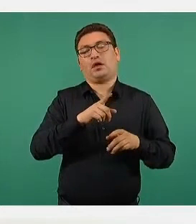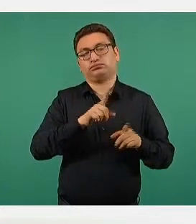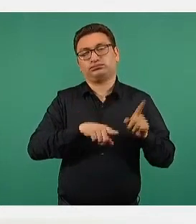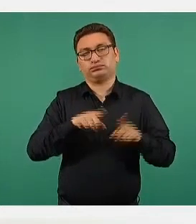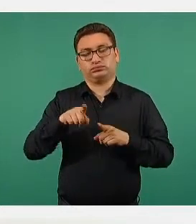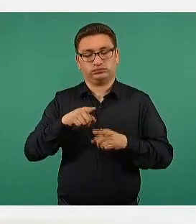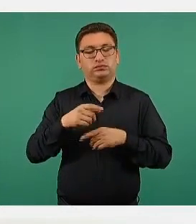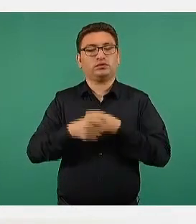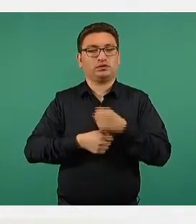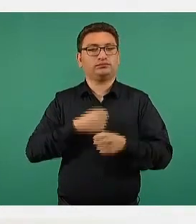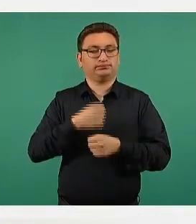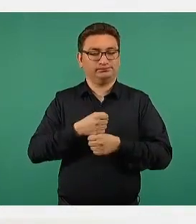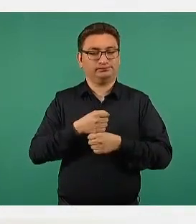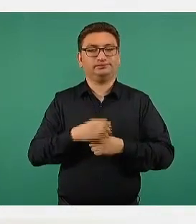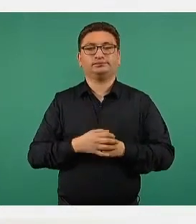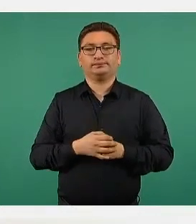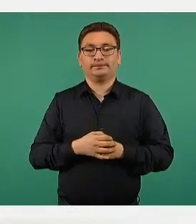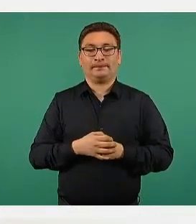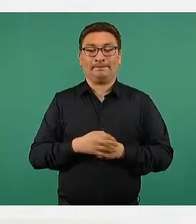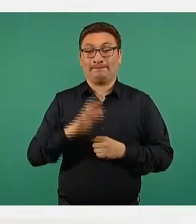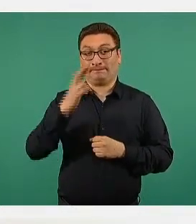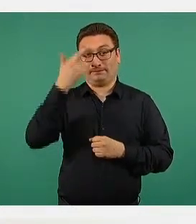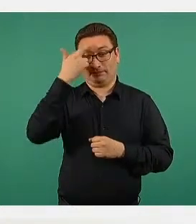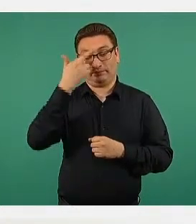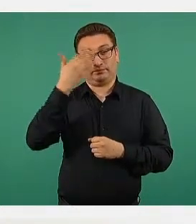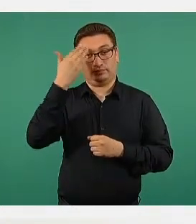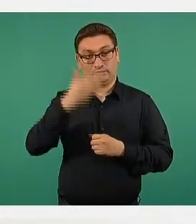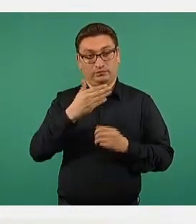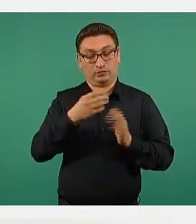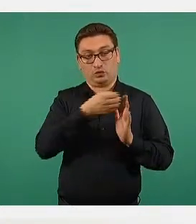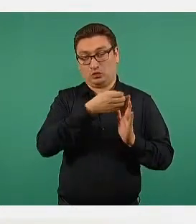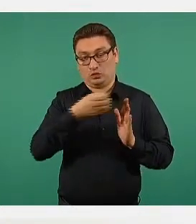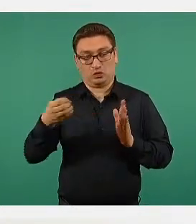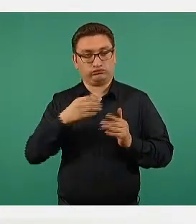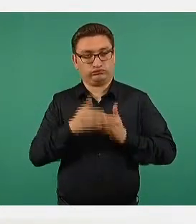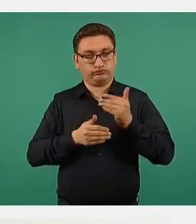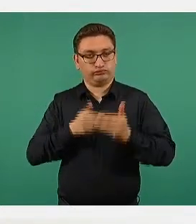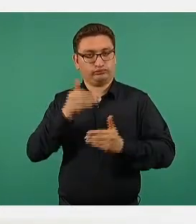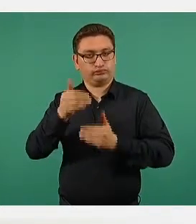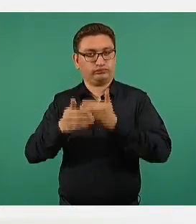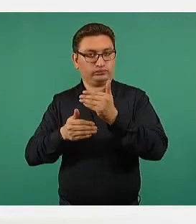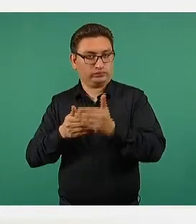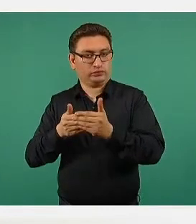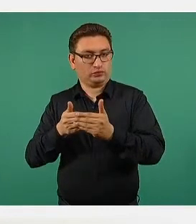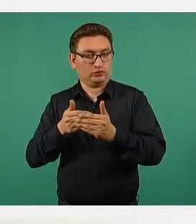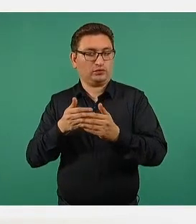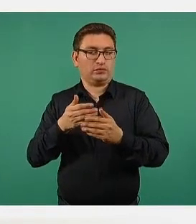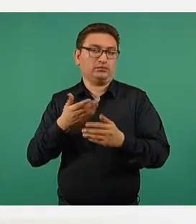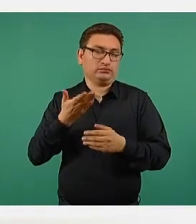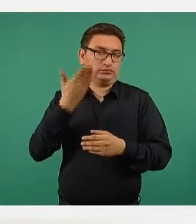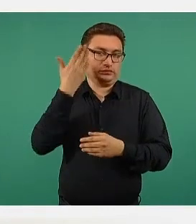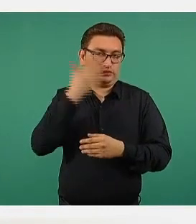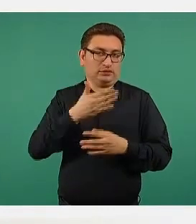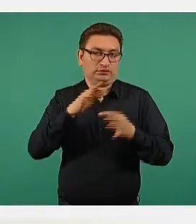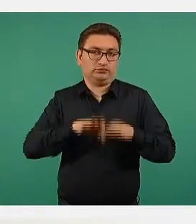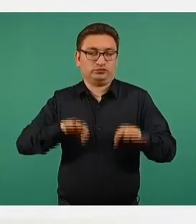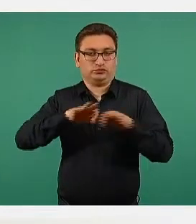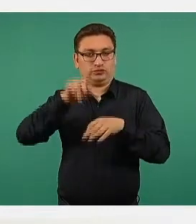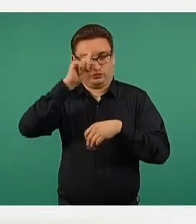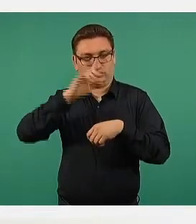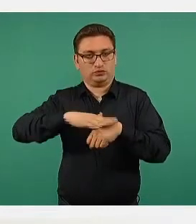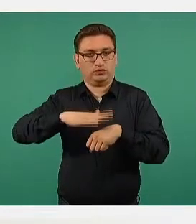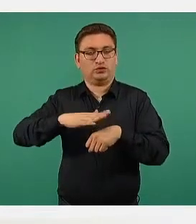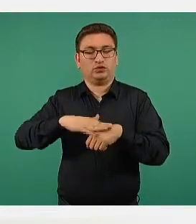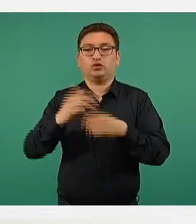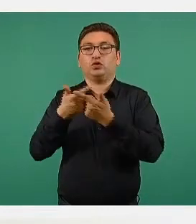también que la definición de este eje prioritario, que fue una recomendación muy importante del